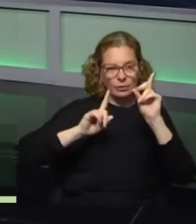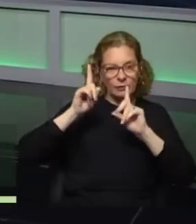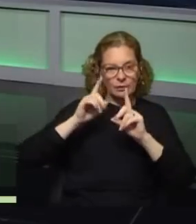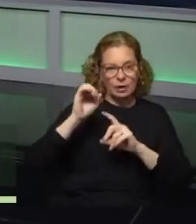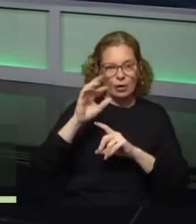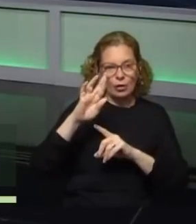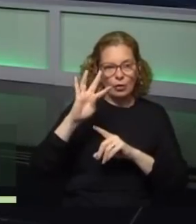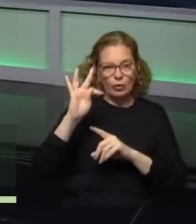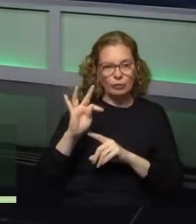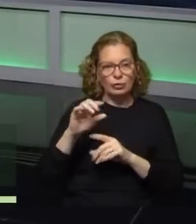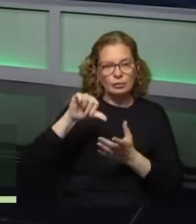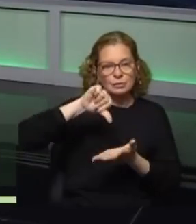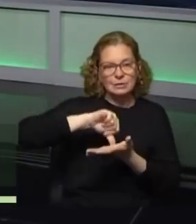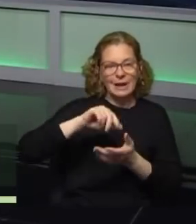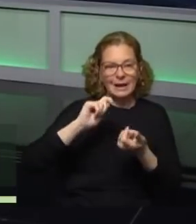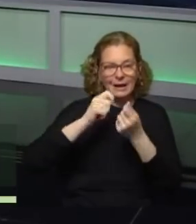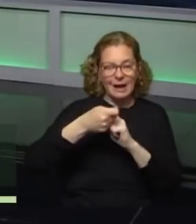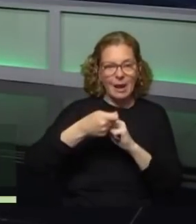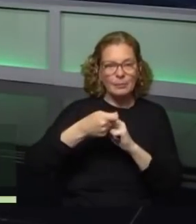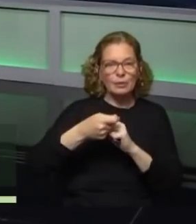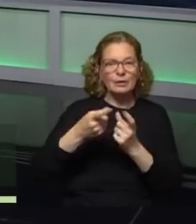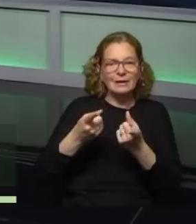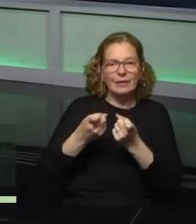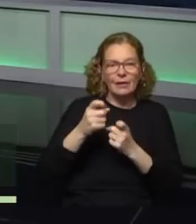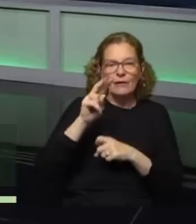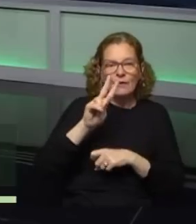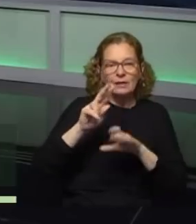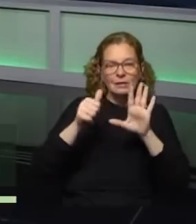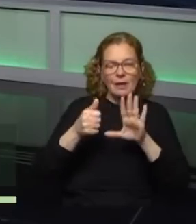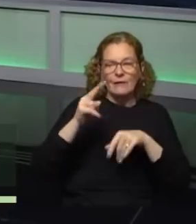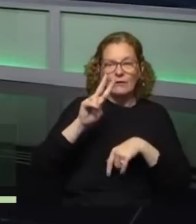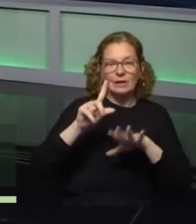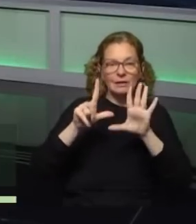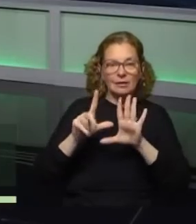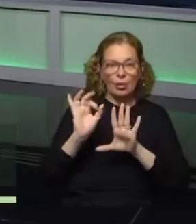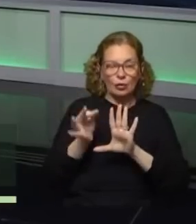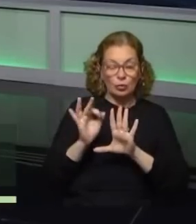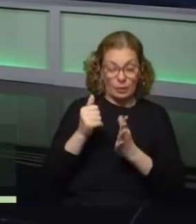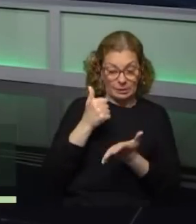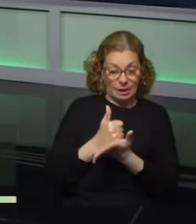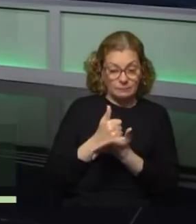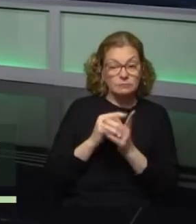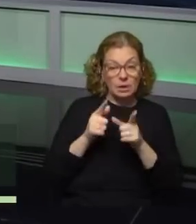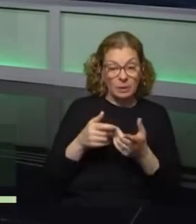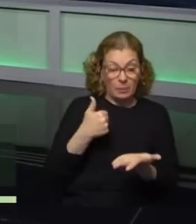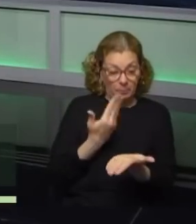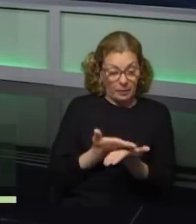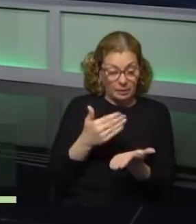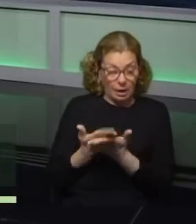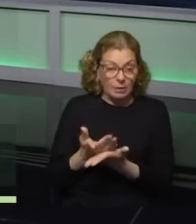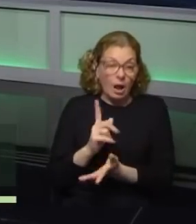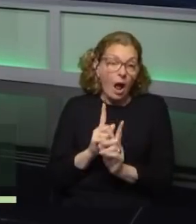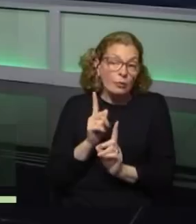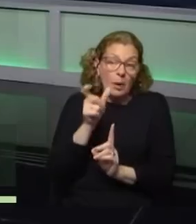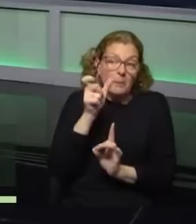ort ciudades en cambio el urbanismo necesario el 26 y 27 de octubre están estas instancias también planteadas por si alguien